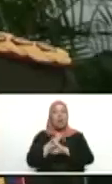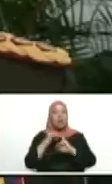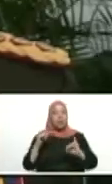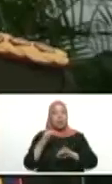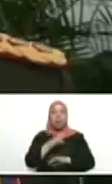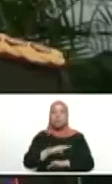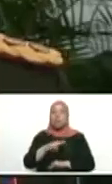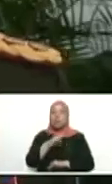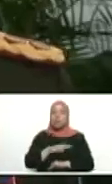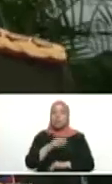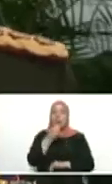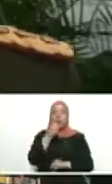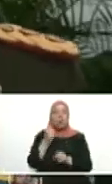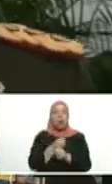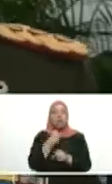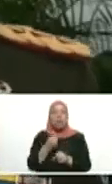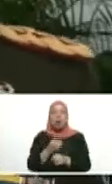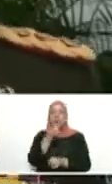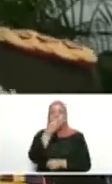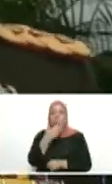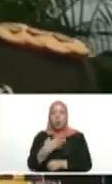labor extraordinaria.